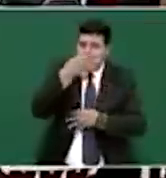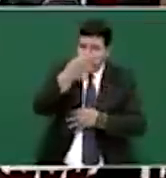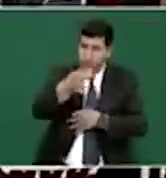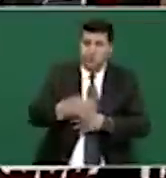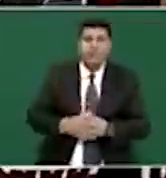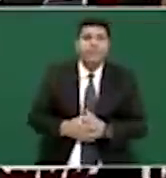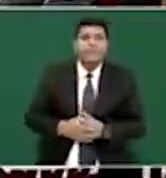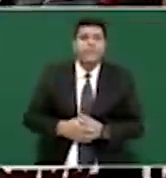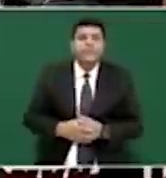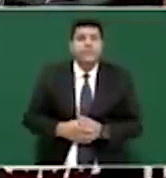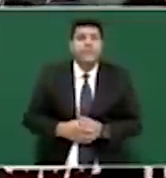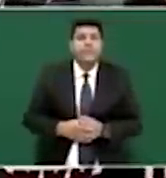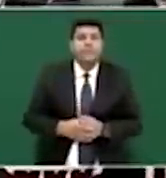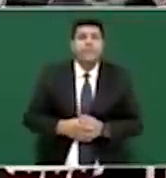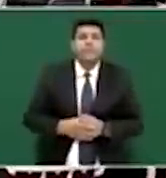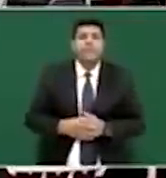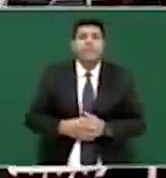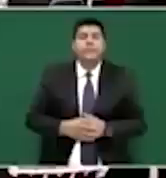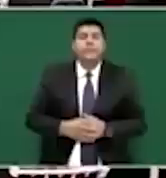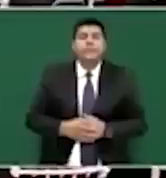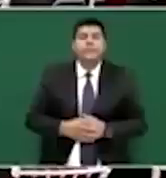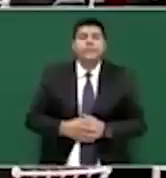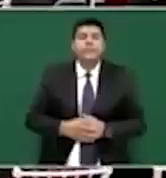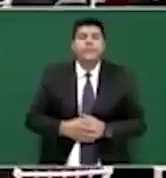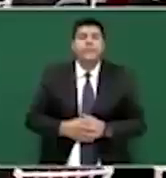Hay tres